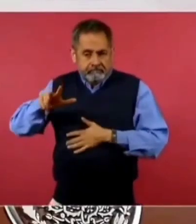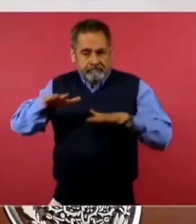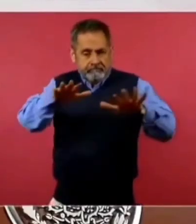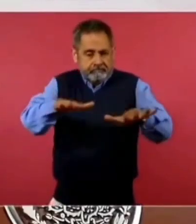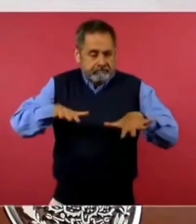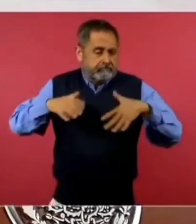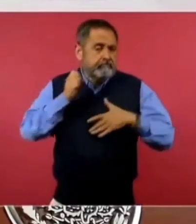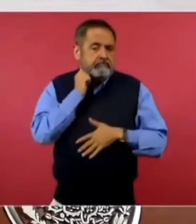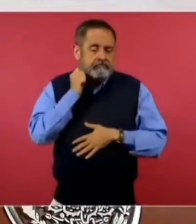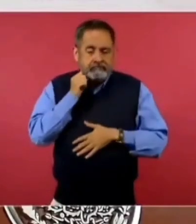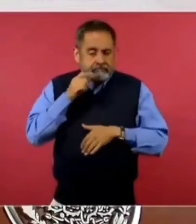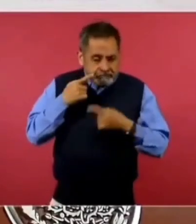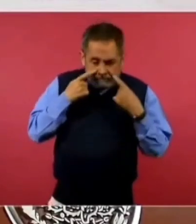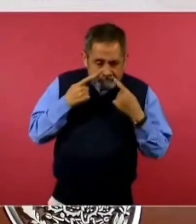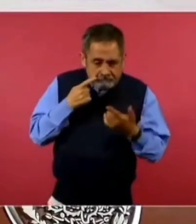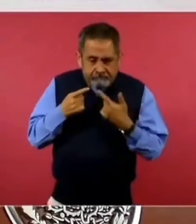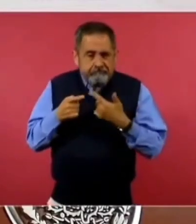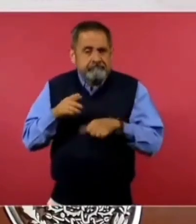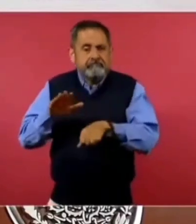Y ya luego